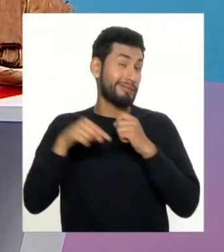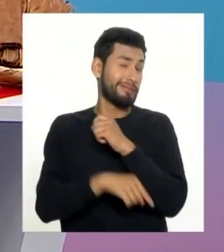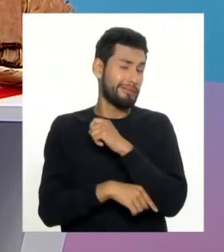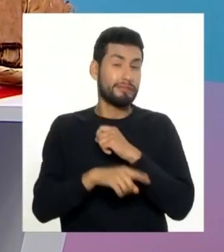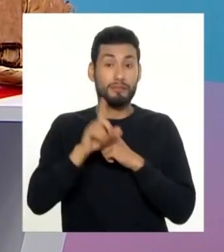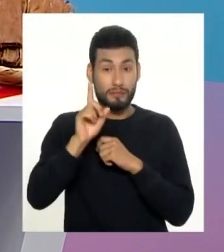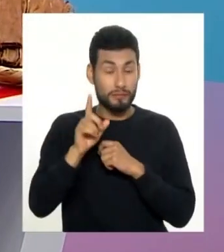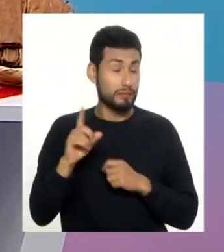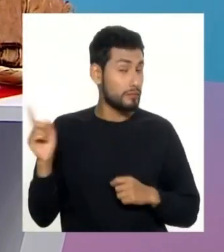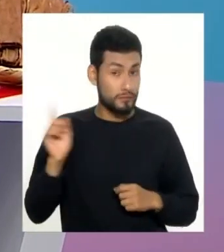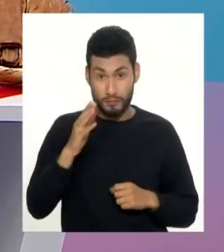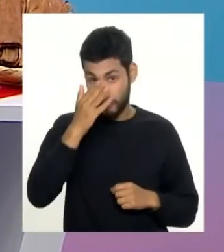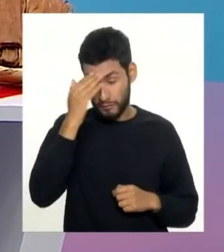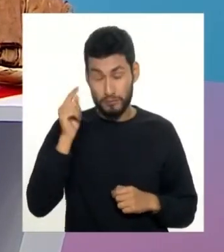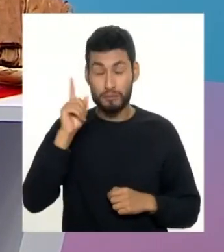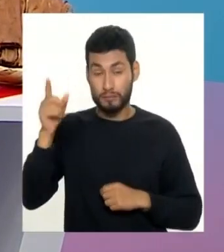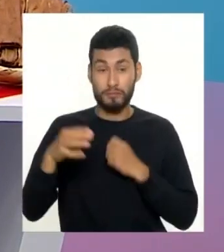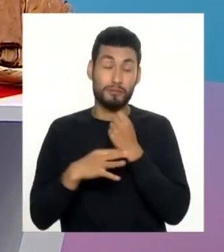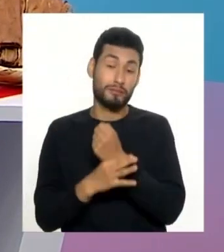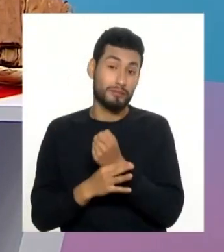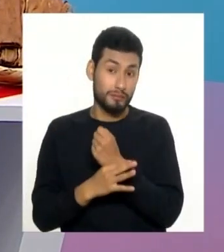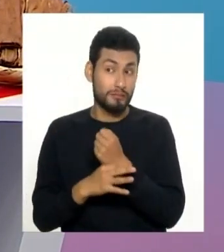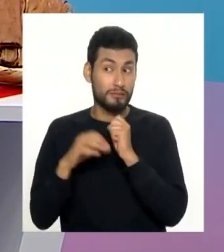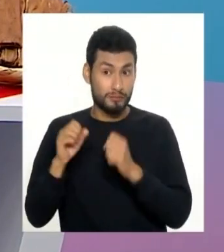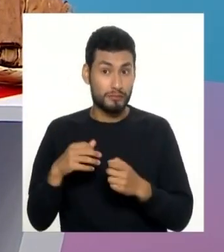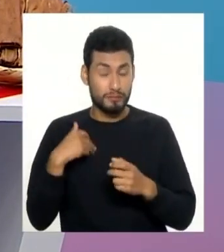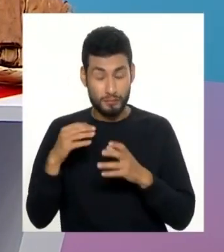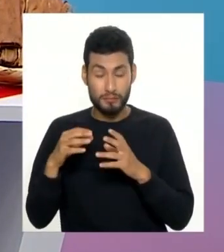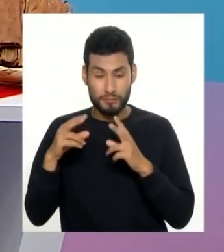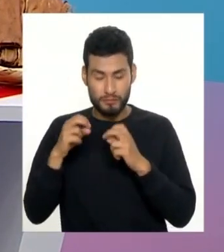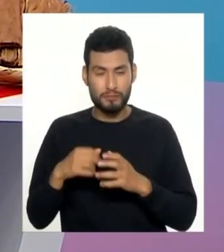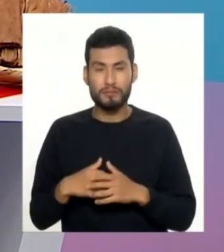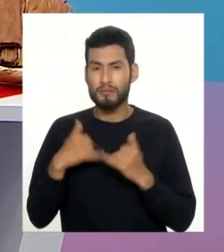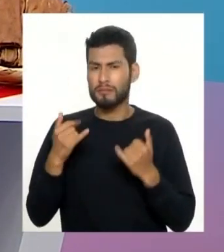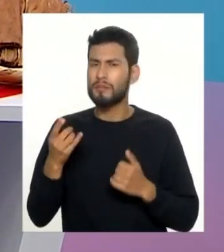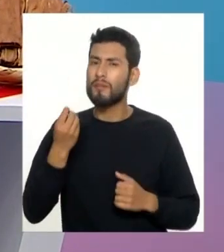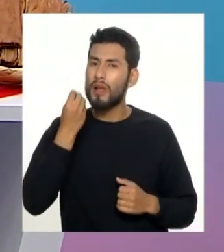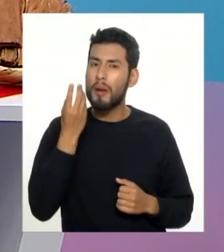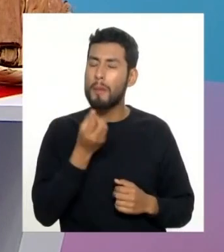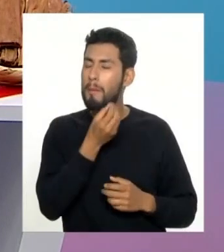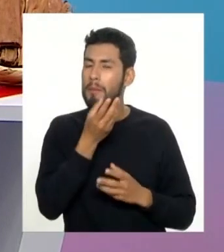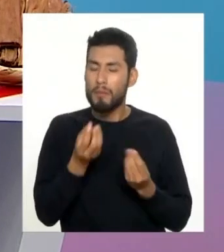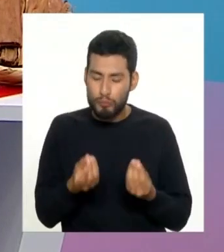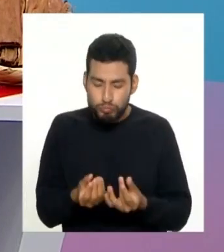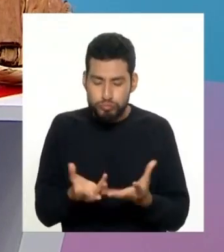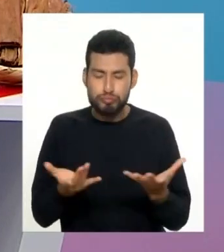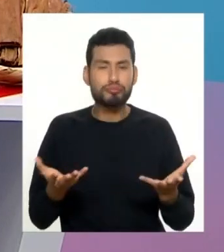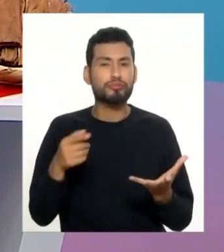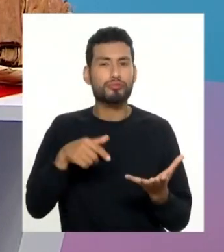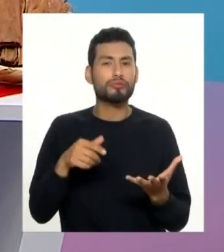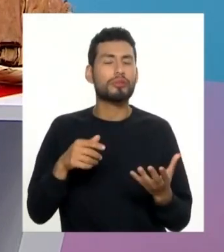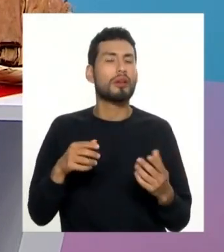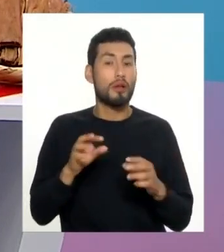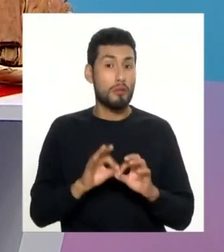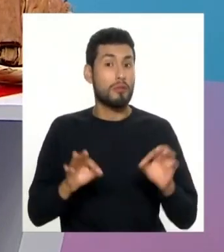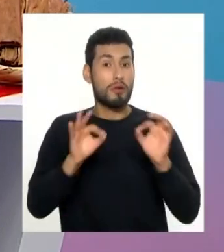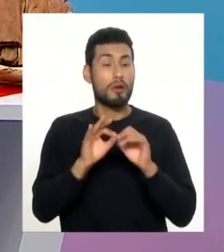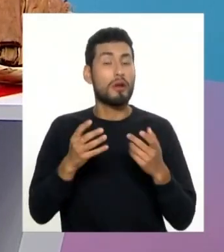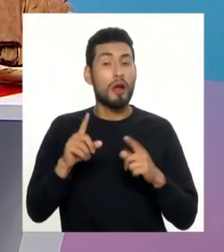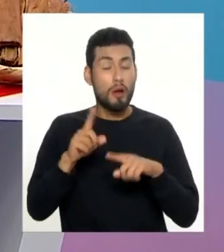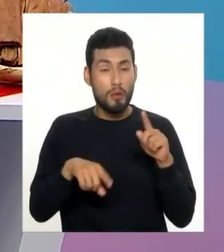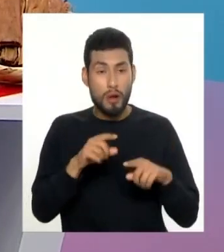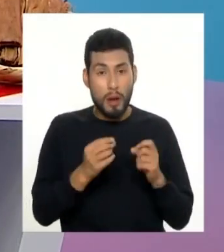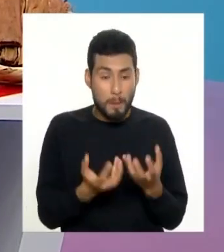que decirlo. No olvide usted ir a su médico y poderle consultar. Estamos aquí con plantas muy importantes, por ejemplo, algunas